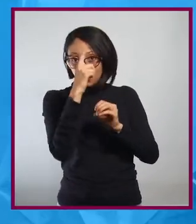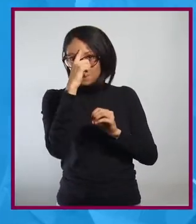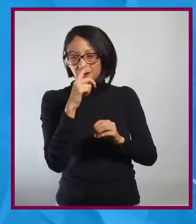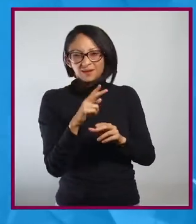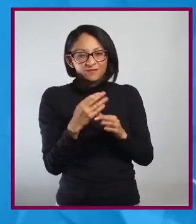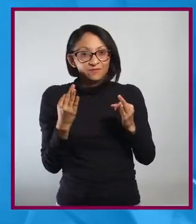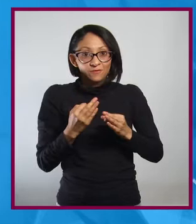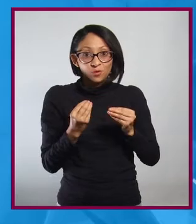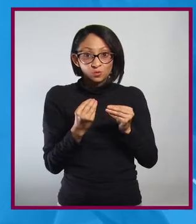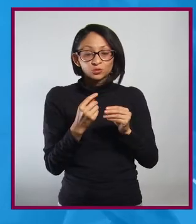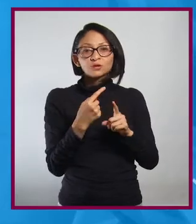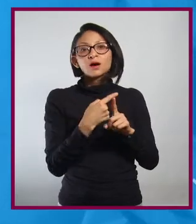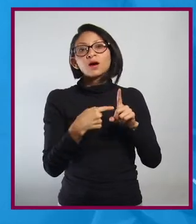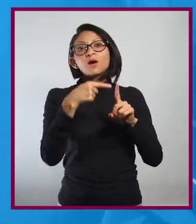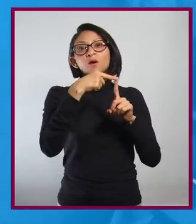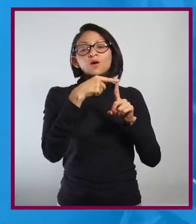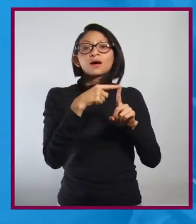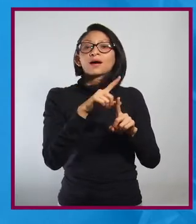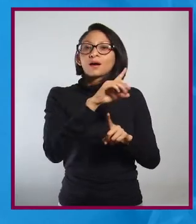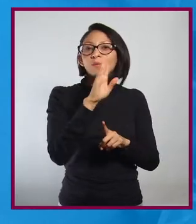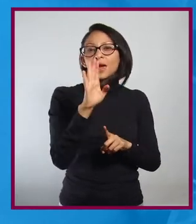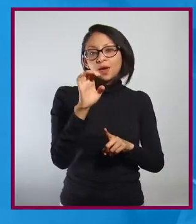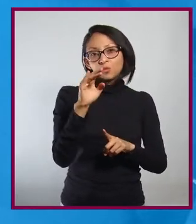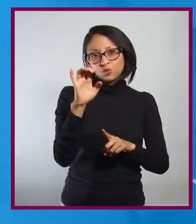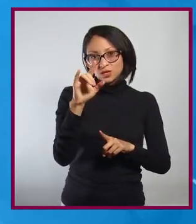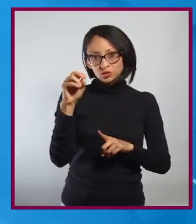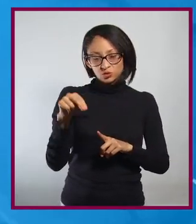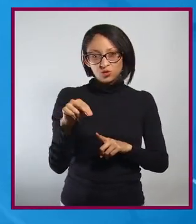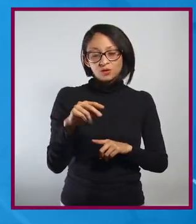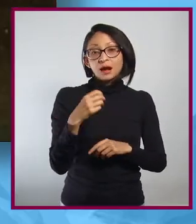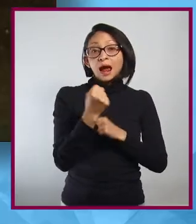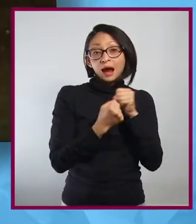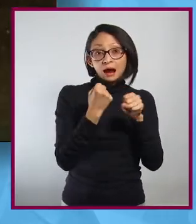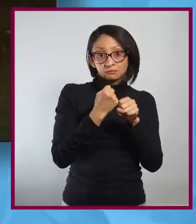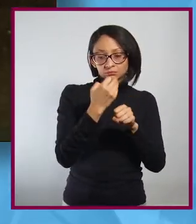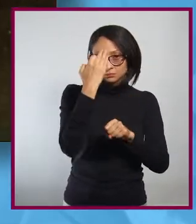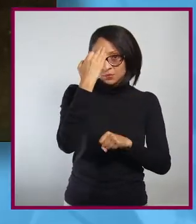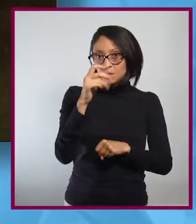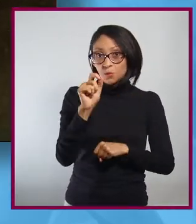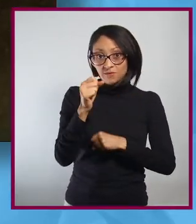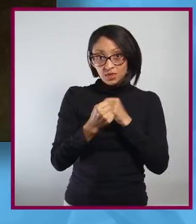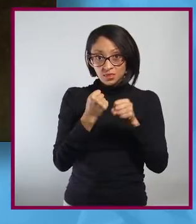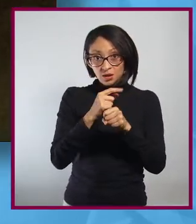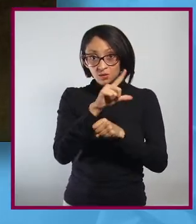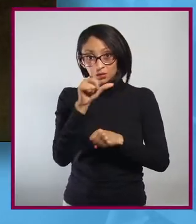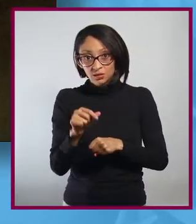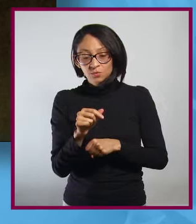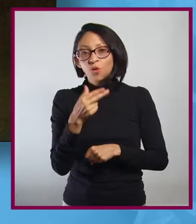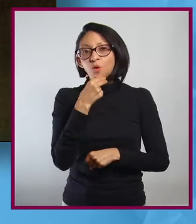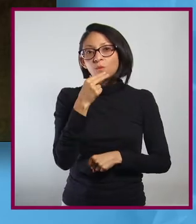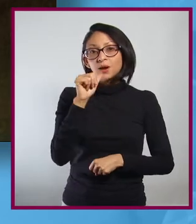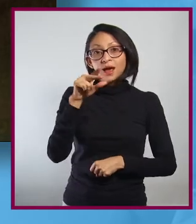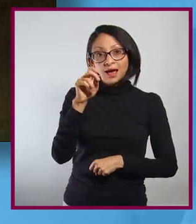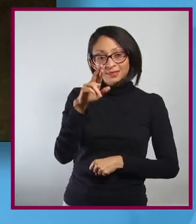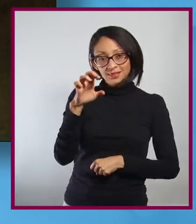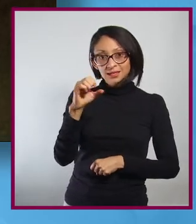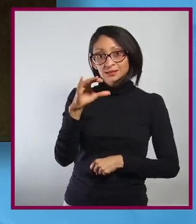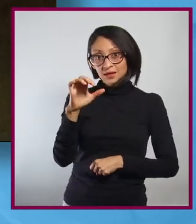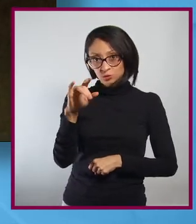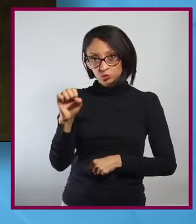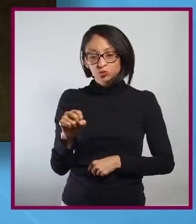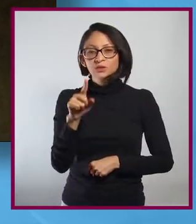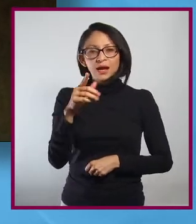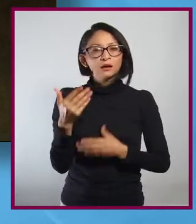a 212 grados, el punto de ebullición. Casi 20 años después, Anders Celsius, físico